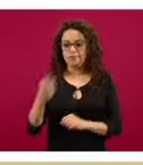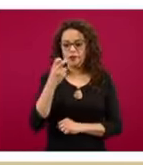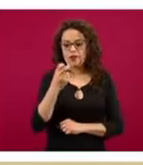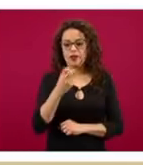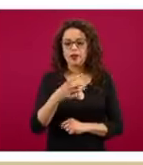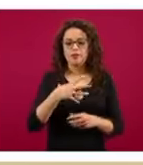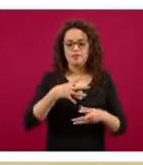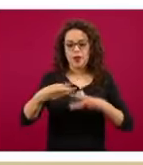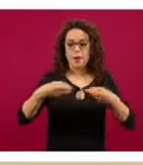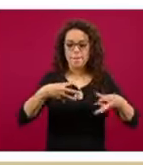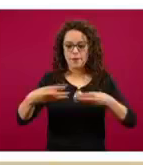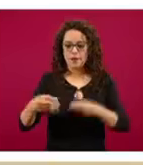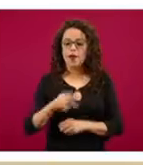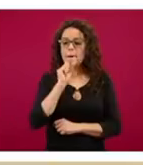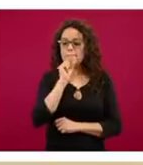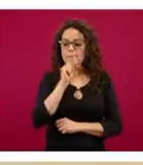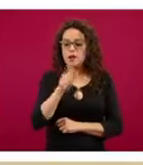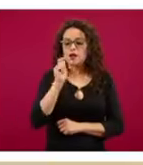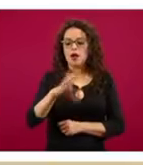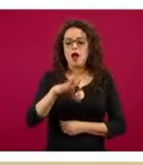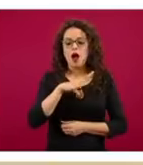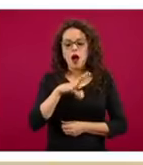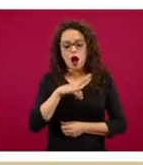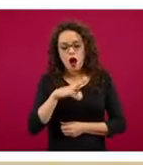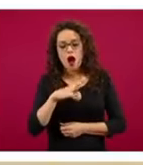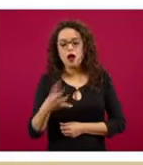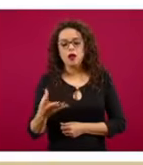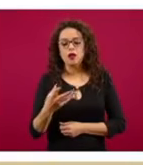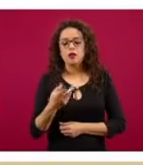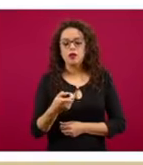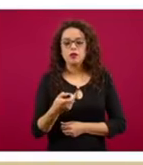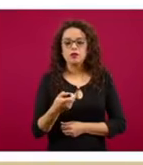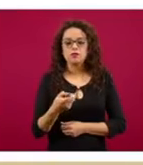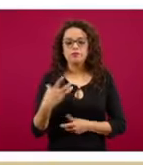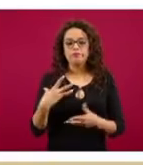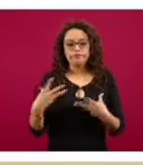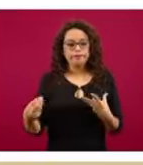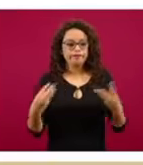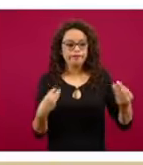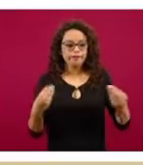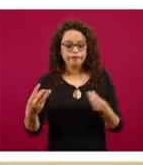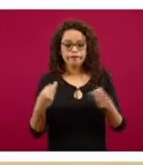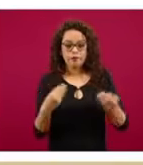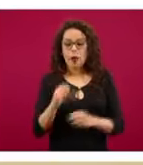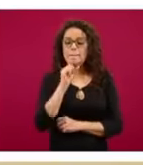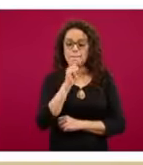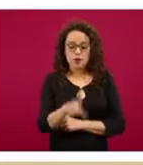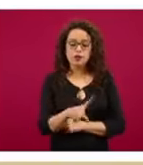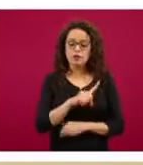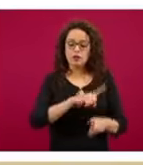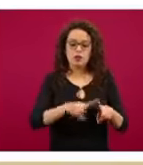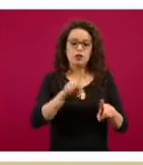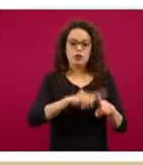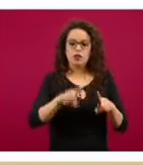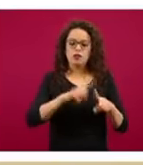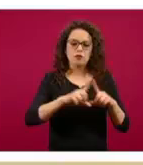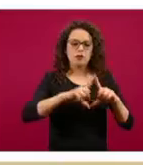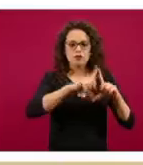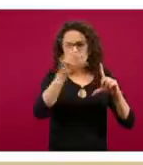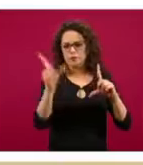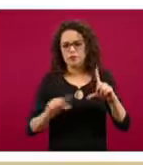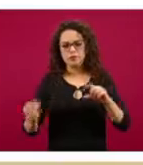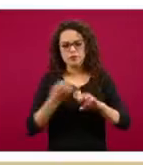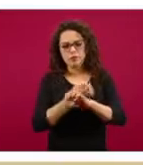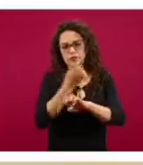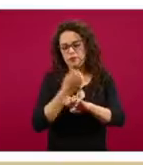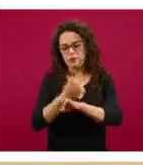también hay a través de esto la posibilidad de que estos brotes ocurran en muchas de las entidades federativas en todo el